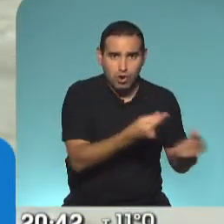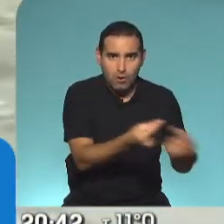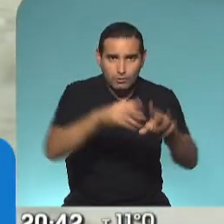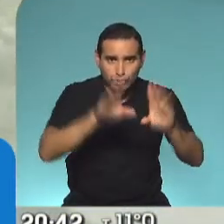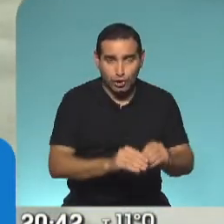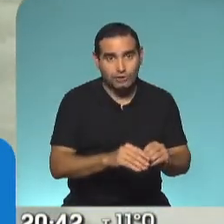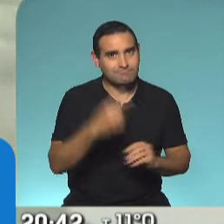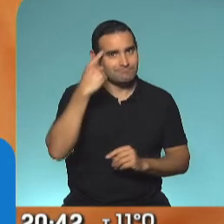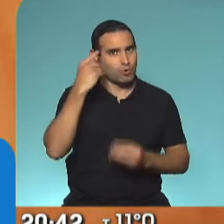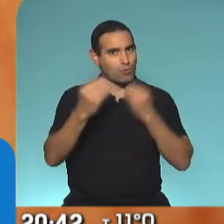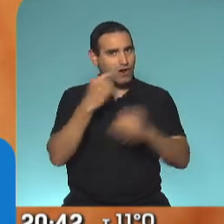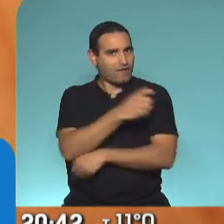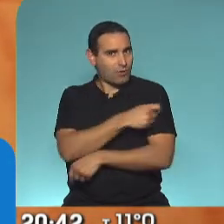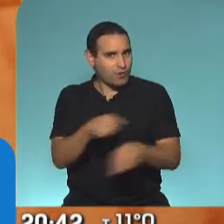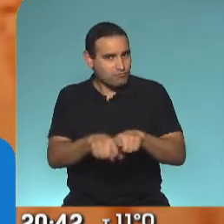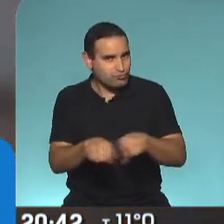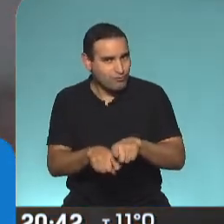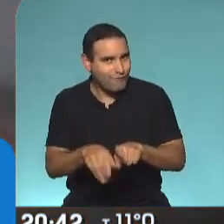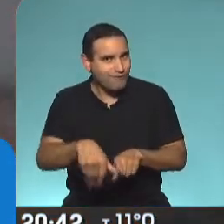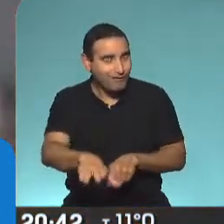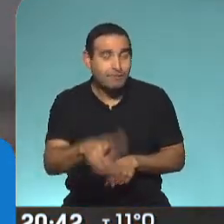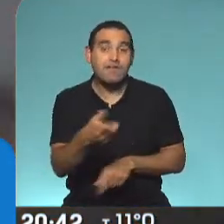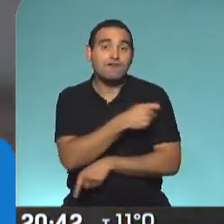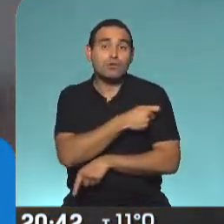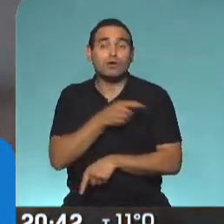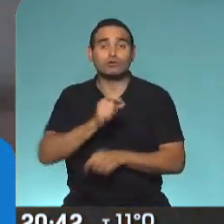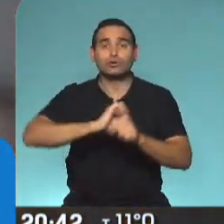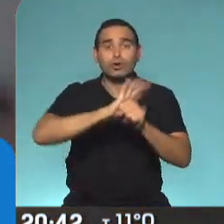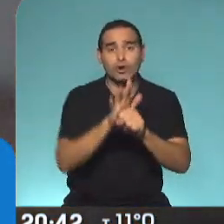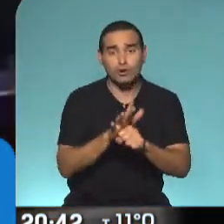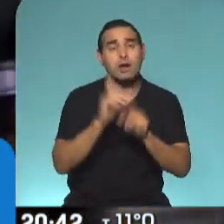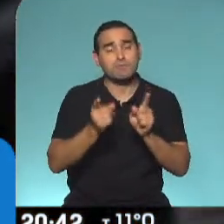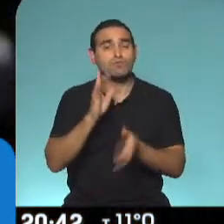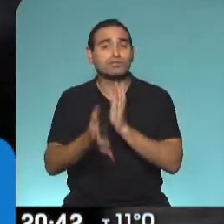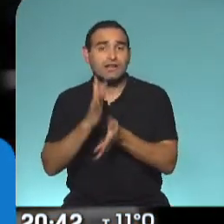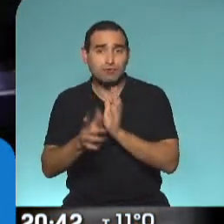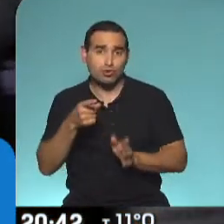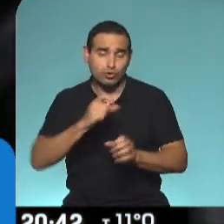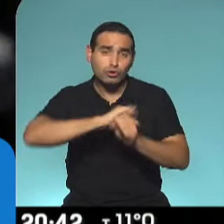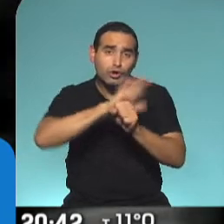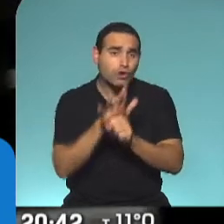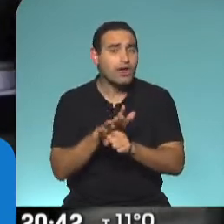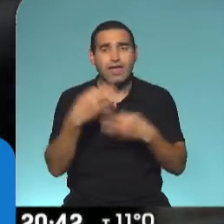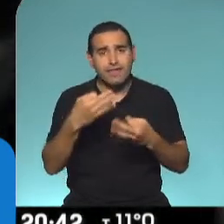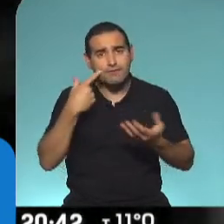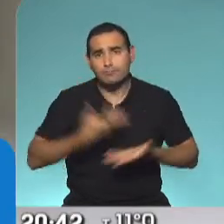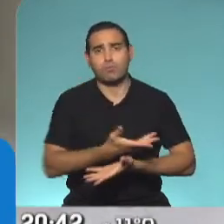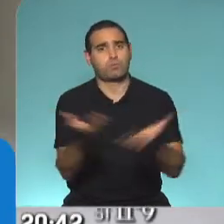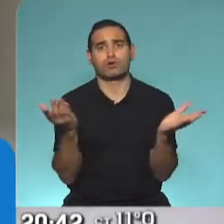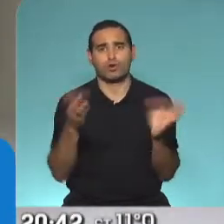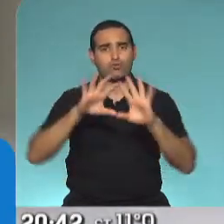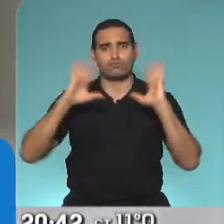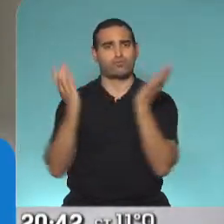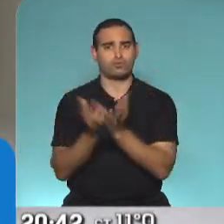pasar lo mismo con las vacunas lo que más apuntamos es que la vacuna del coi 19 y también el tratamiento sea un bien público global y